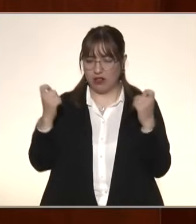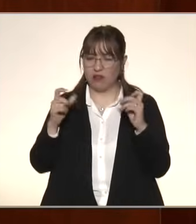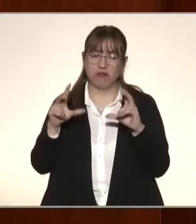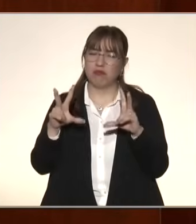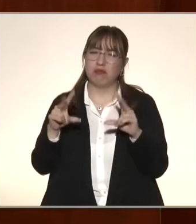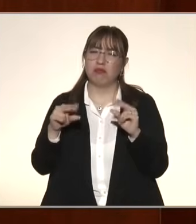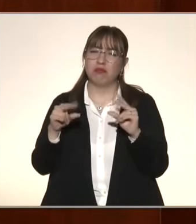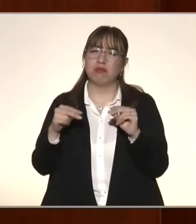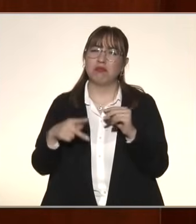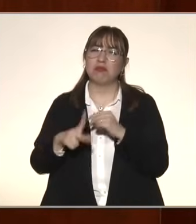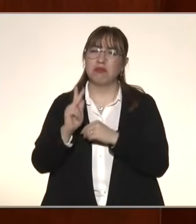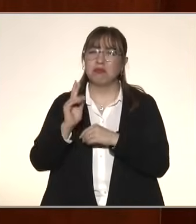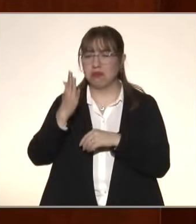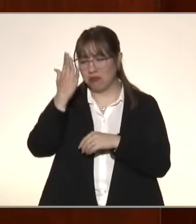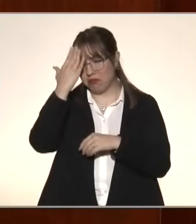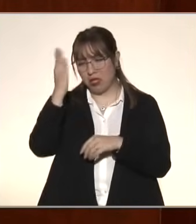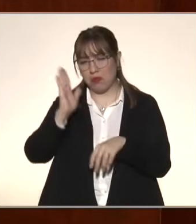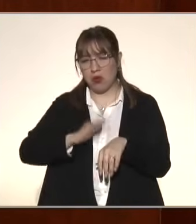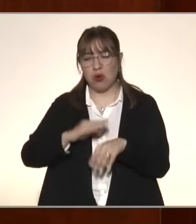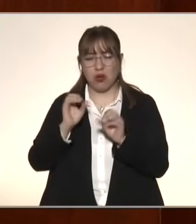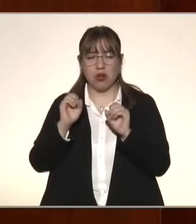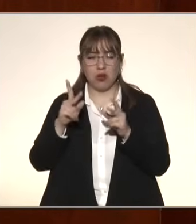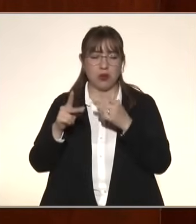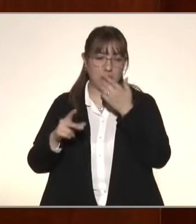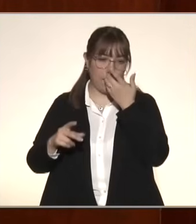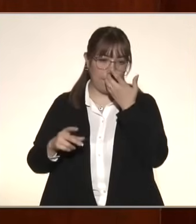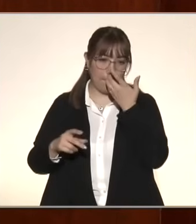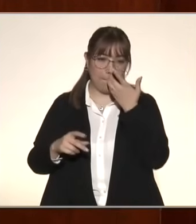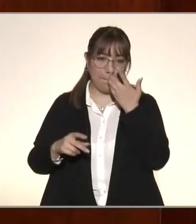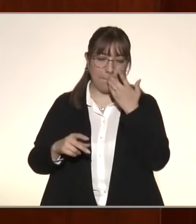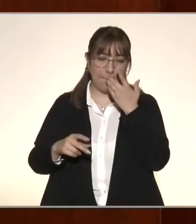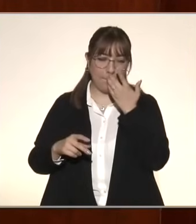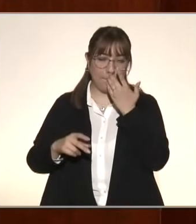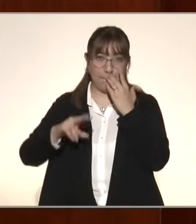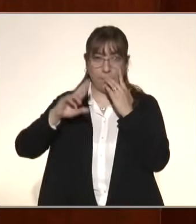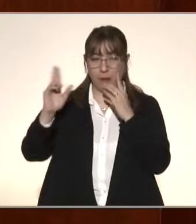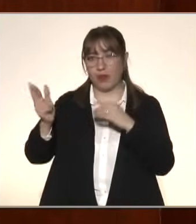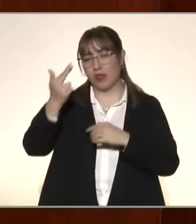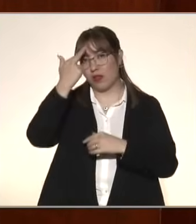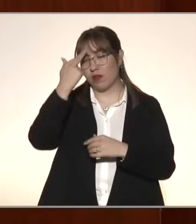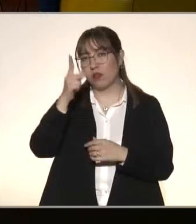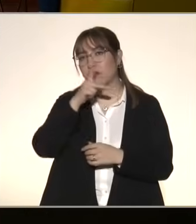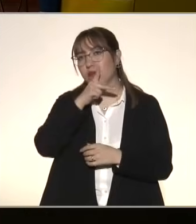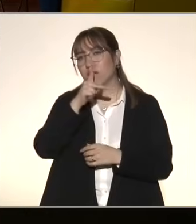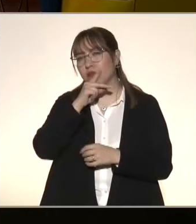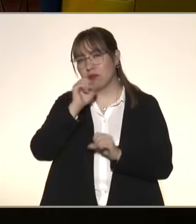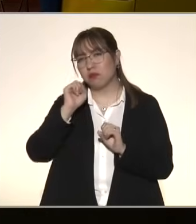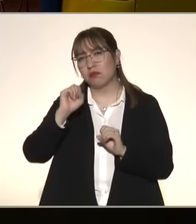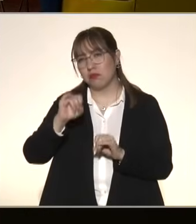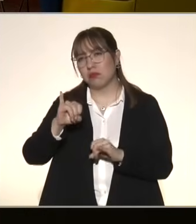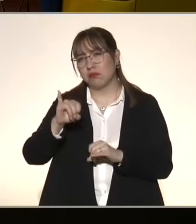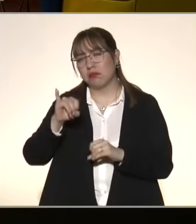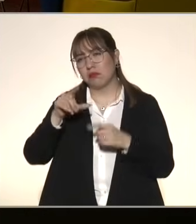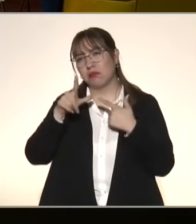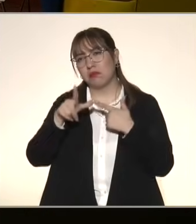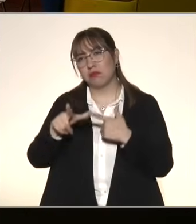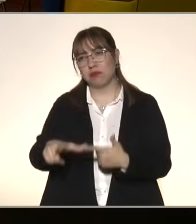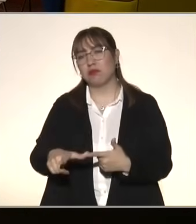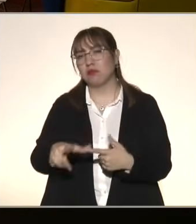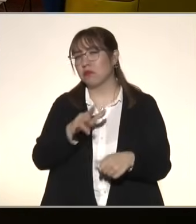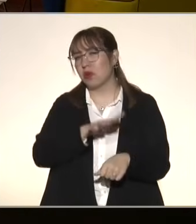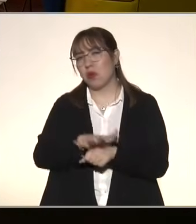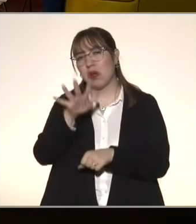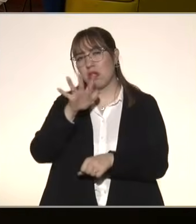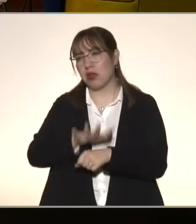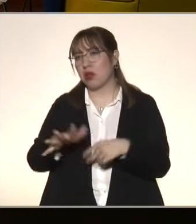no conmemorarlo. ¿Sí? Conmemorar a tu papá, pero bueno, el cierre de año sigue. El cierre de año sigue y quien quiera de mi familia